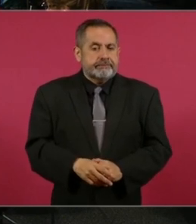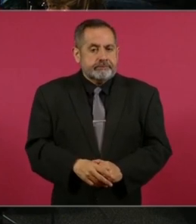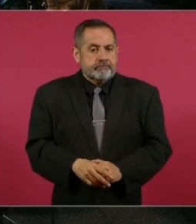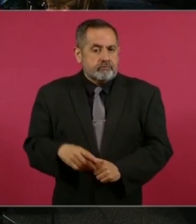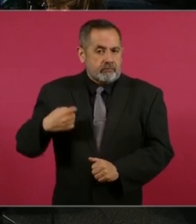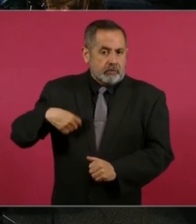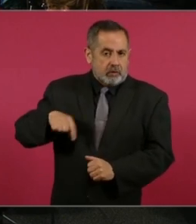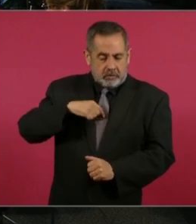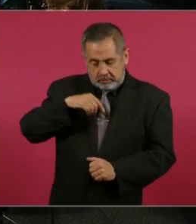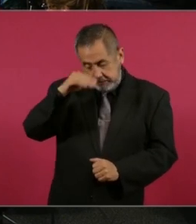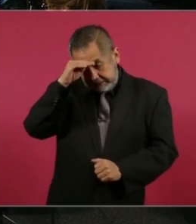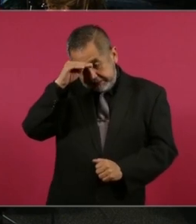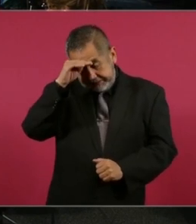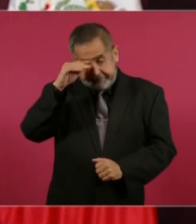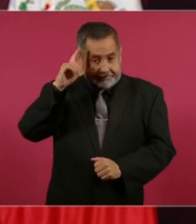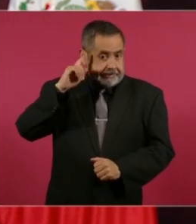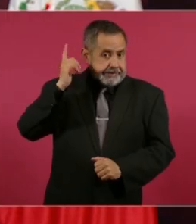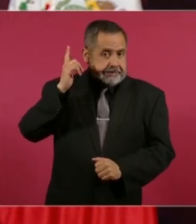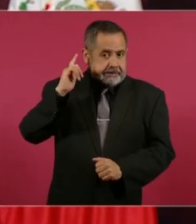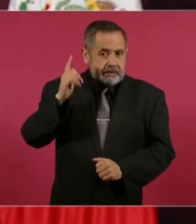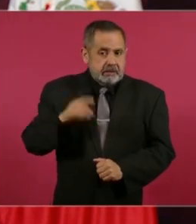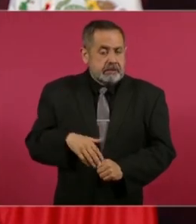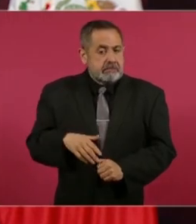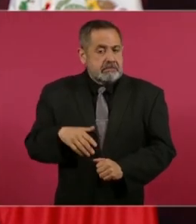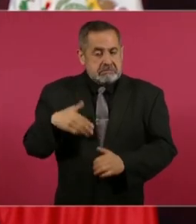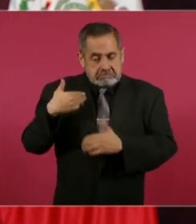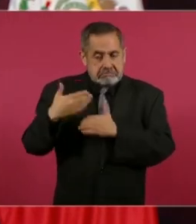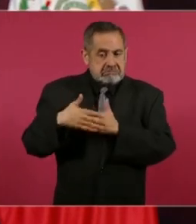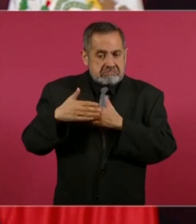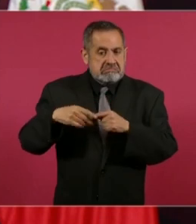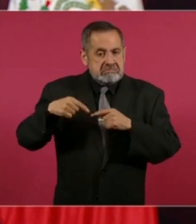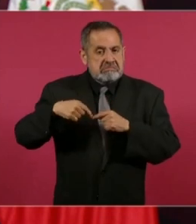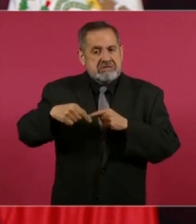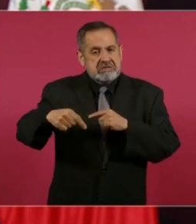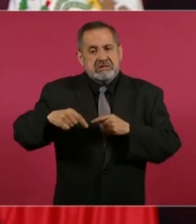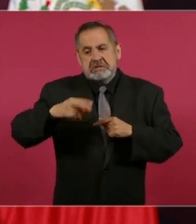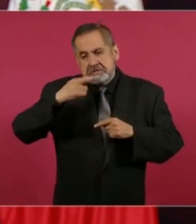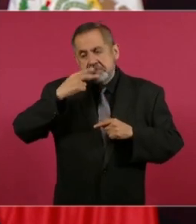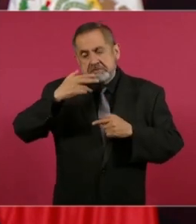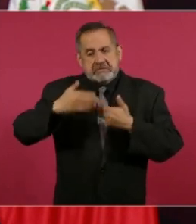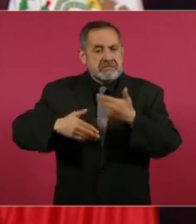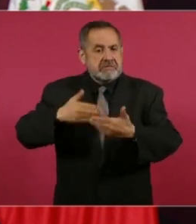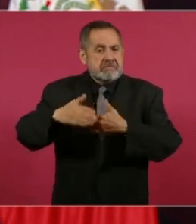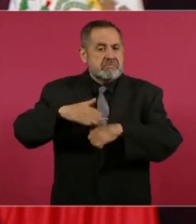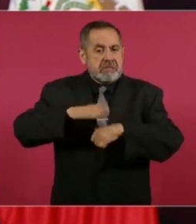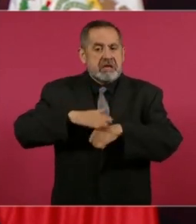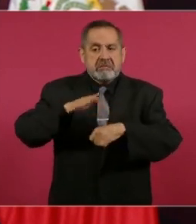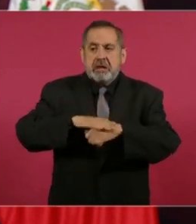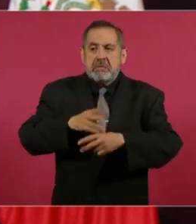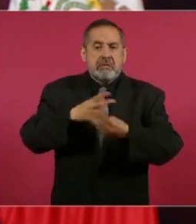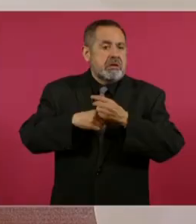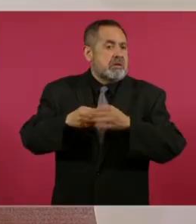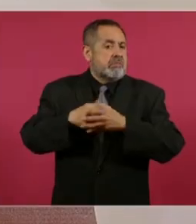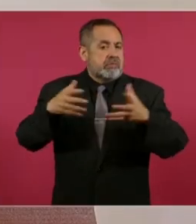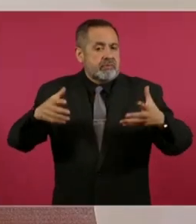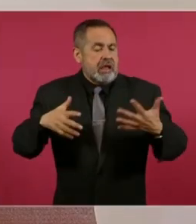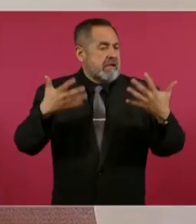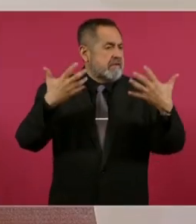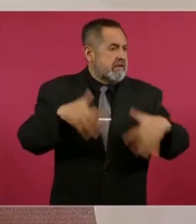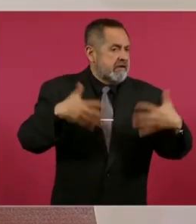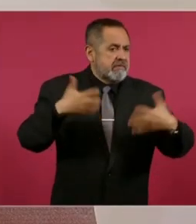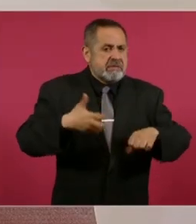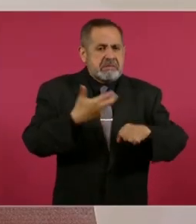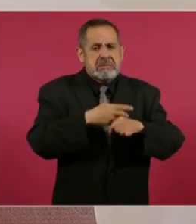nosotros esperamos que cada vez sí, haya más desarrollo de las